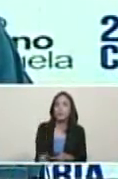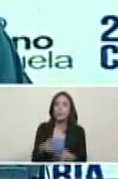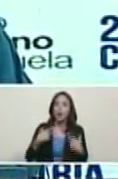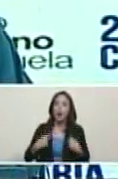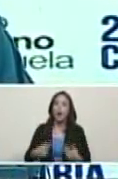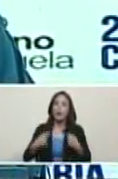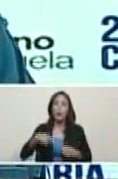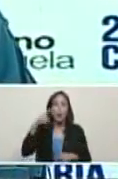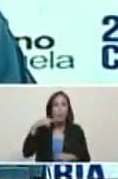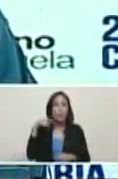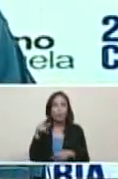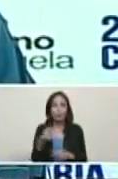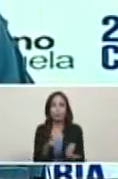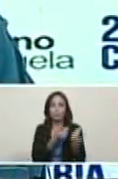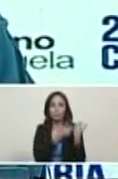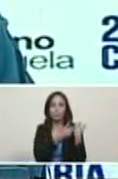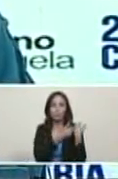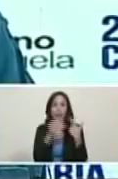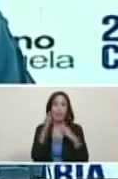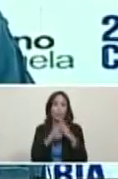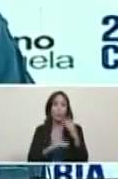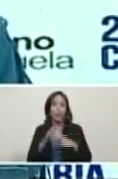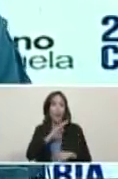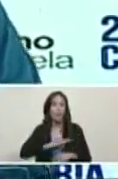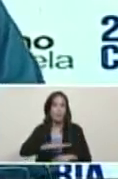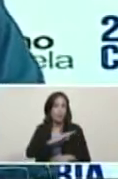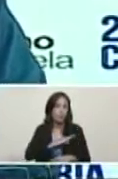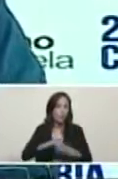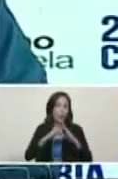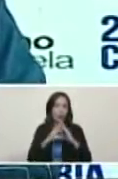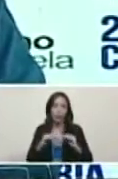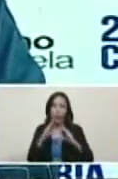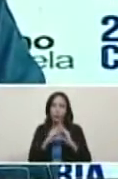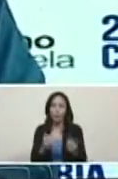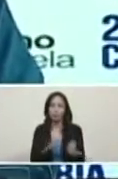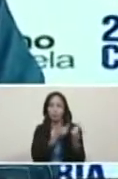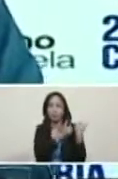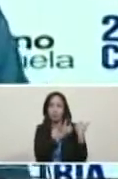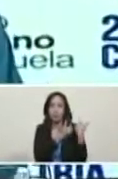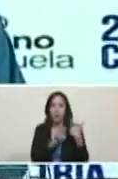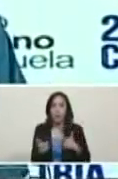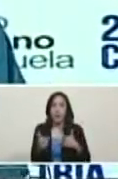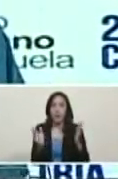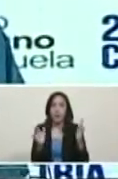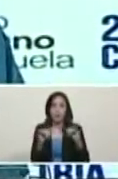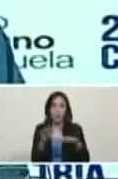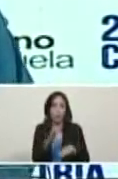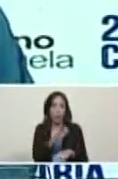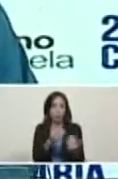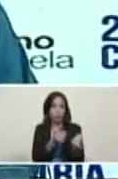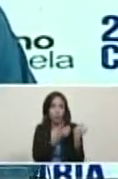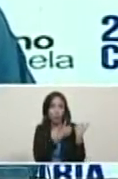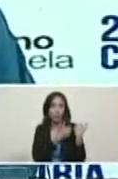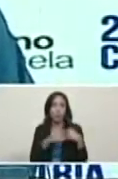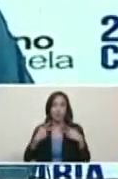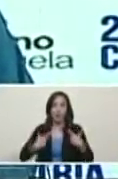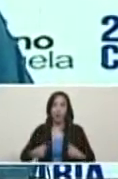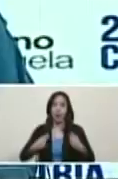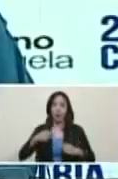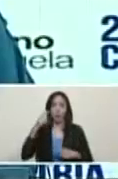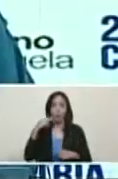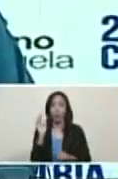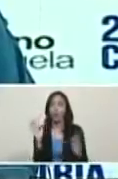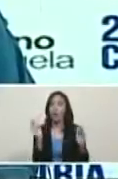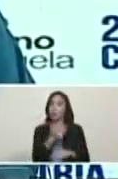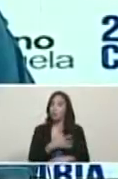jefe responsable de todas las misiones, grandes misiones y del carnet de la patria, yo quiero muy